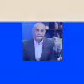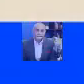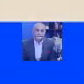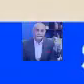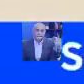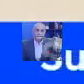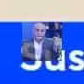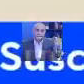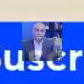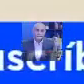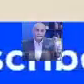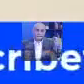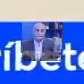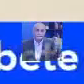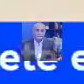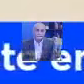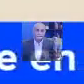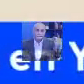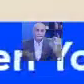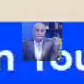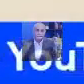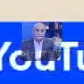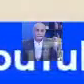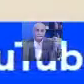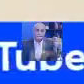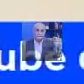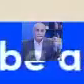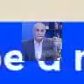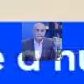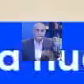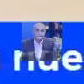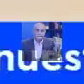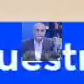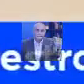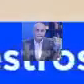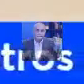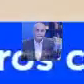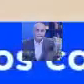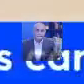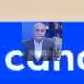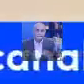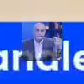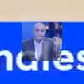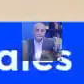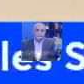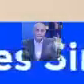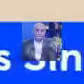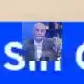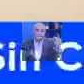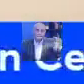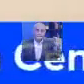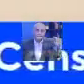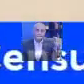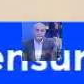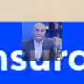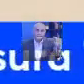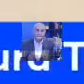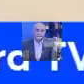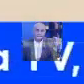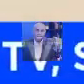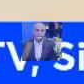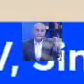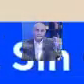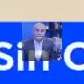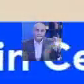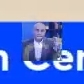dándole a la audiencia contenido que valga la pena. Mi querido Norman Pearl, ¿por qué no cerramos invitando a la gente a tus trincheras